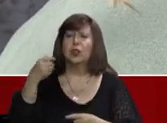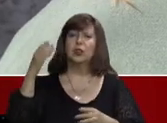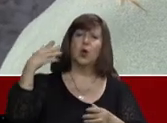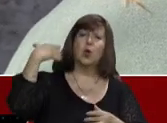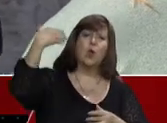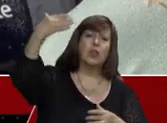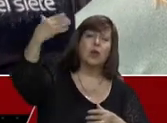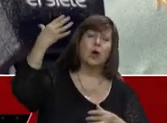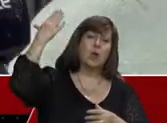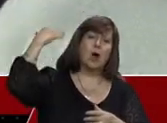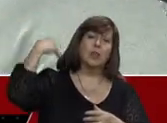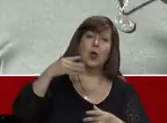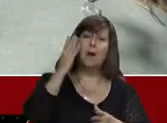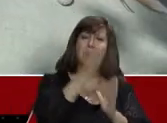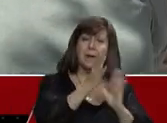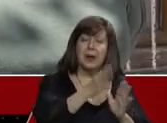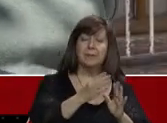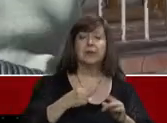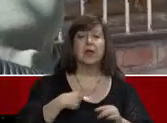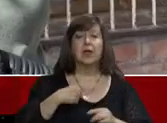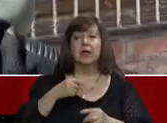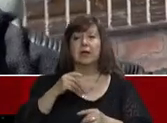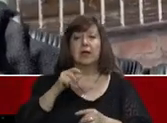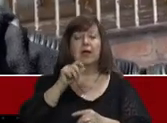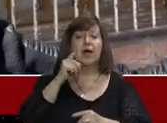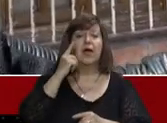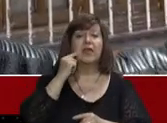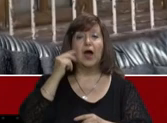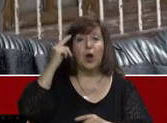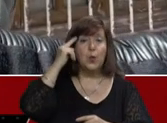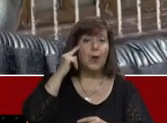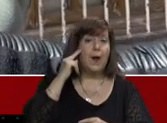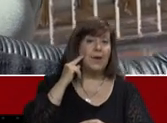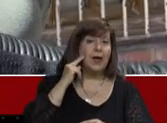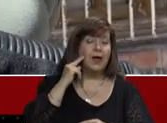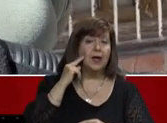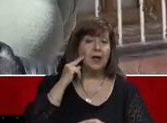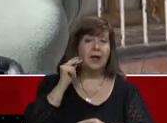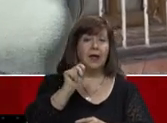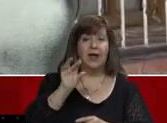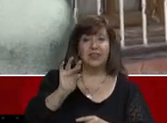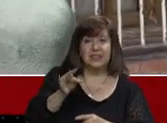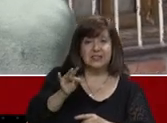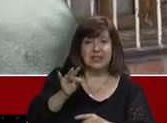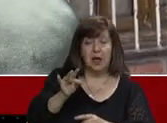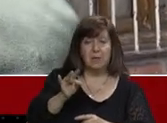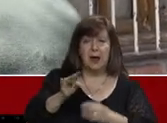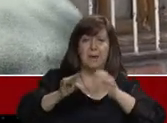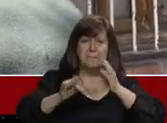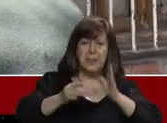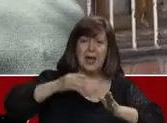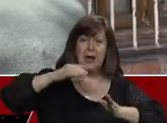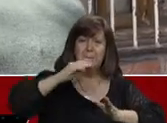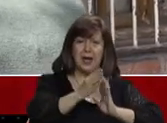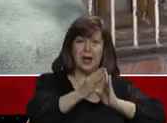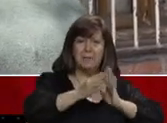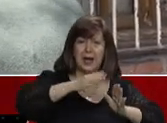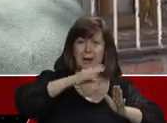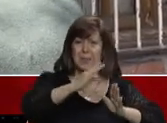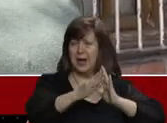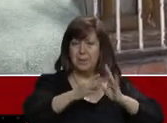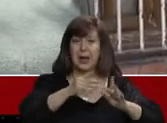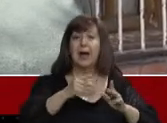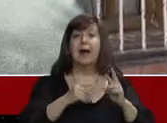fue el nueve de diciembre el 9 de diciembre fue la paliza que fue que me la trajo la